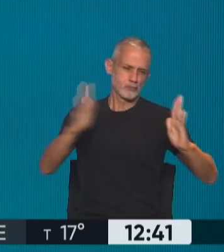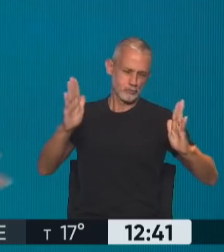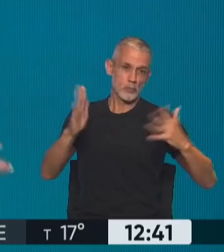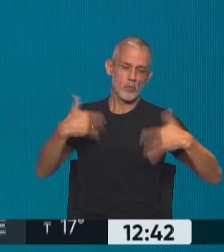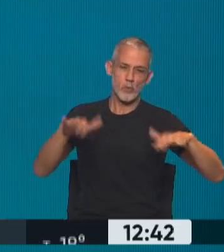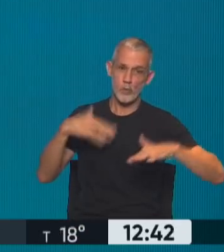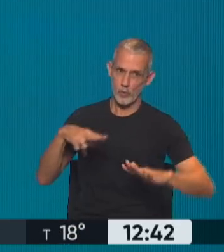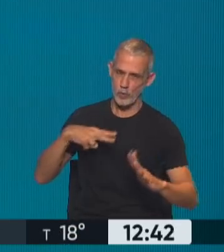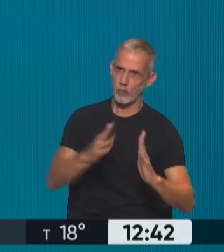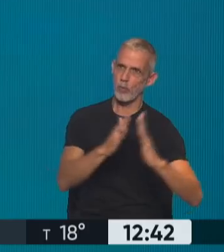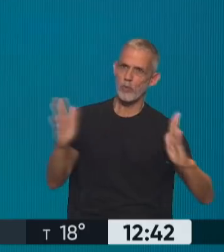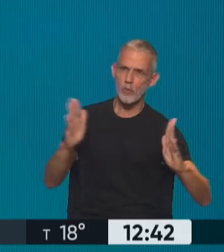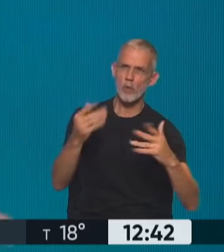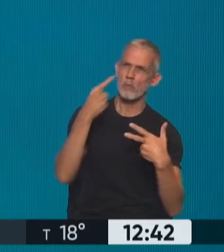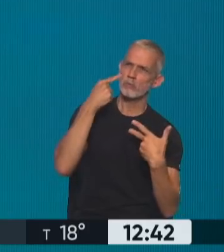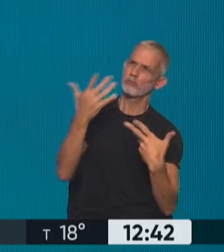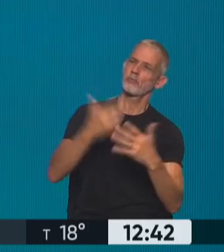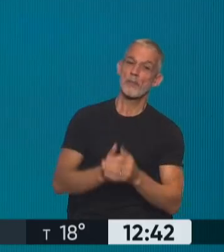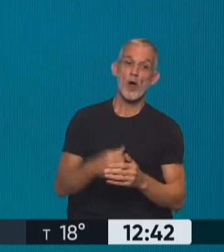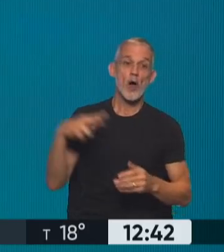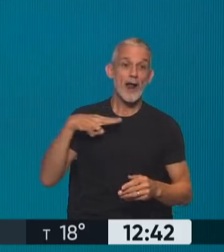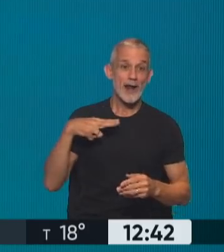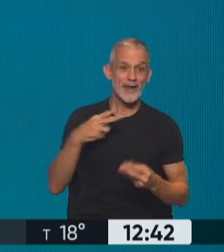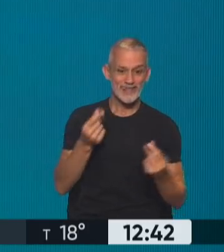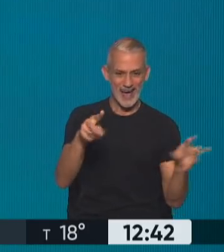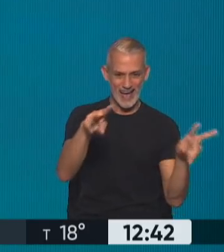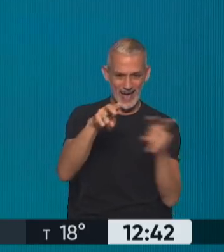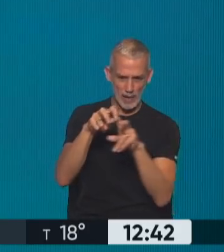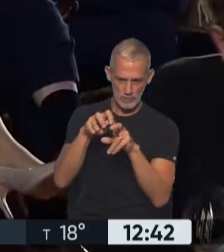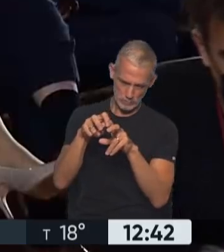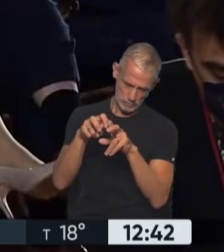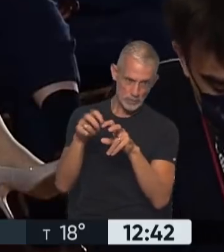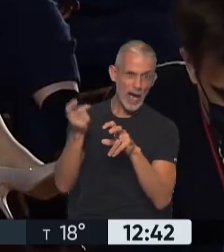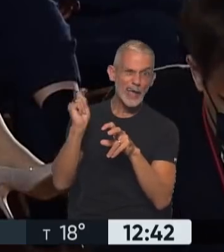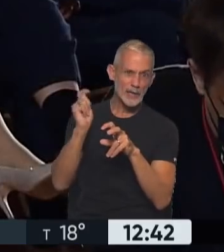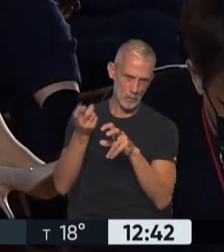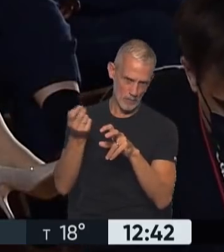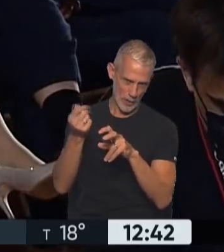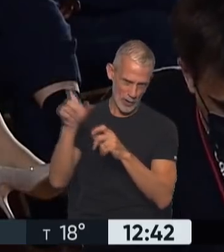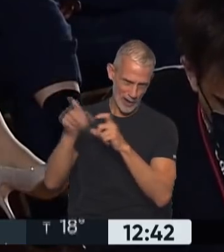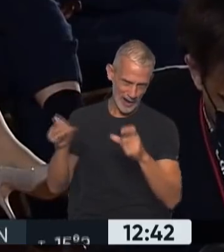más rica, pero donde la riqueza le llegaba a muy poquitos.